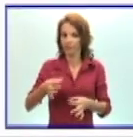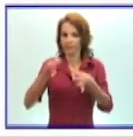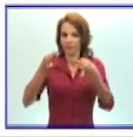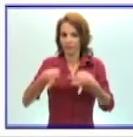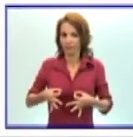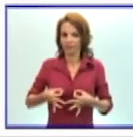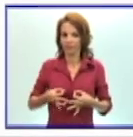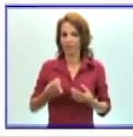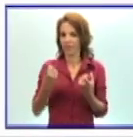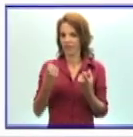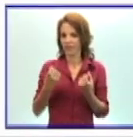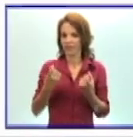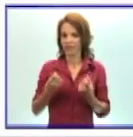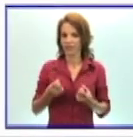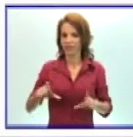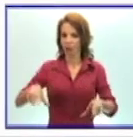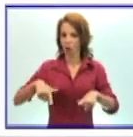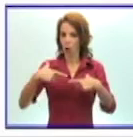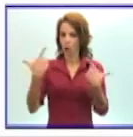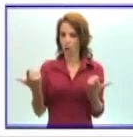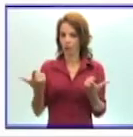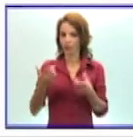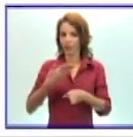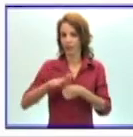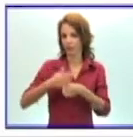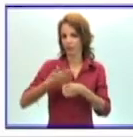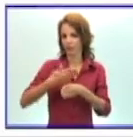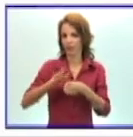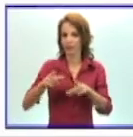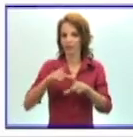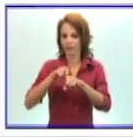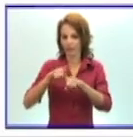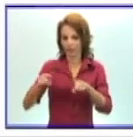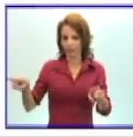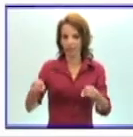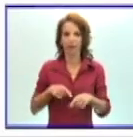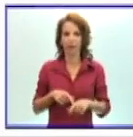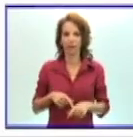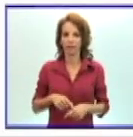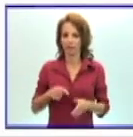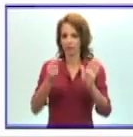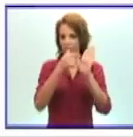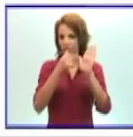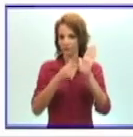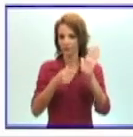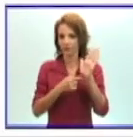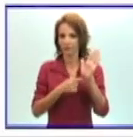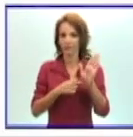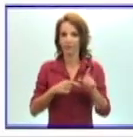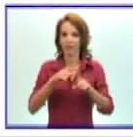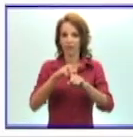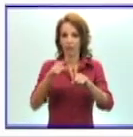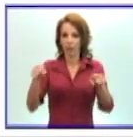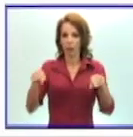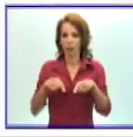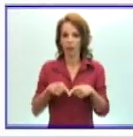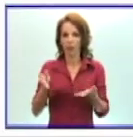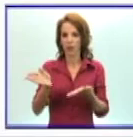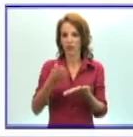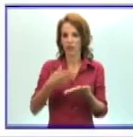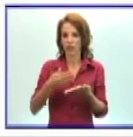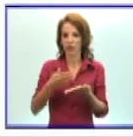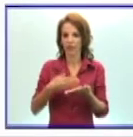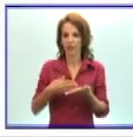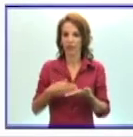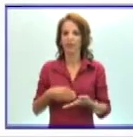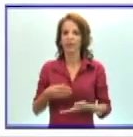cumplir diferentes reglas. Hasta aquí vamos a completar el cuadro en sus libretas y para ello le vamos a dar un